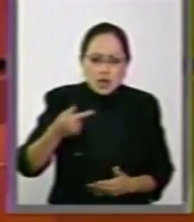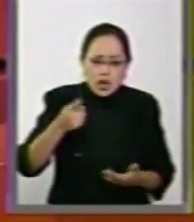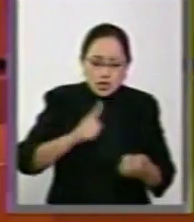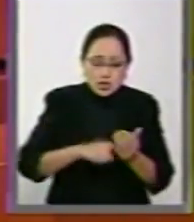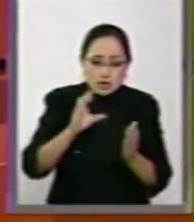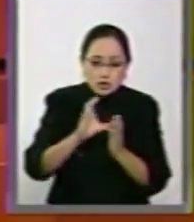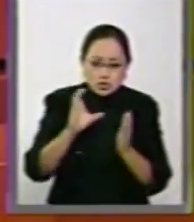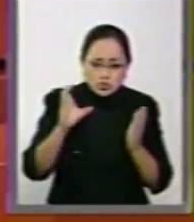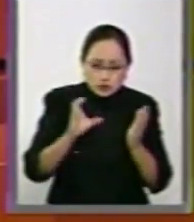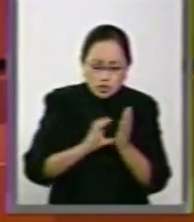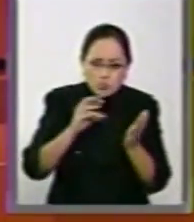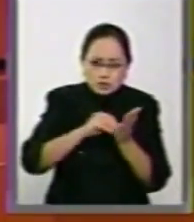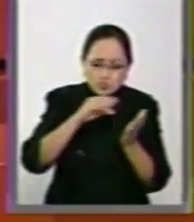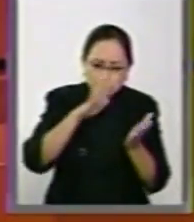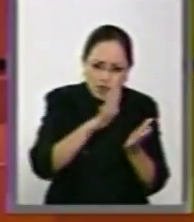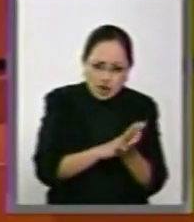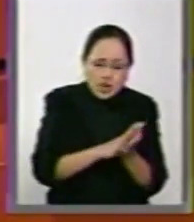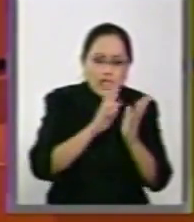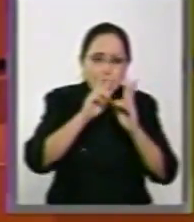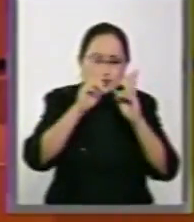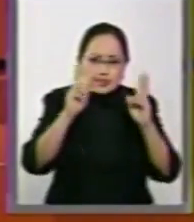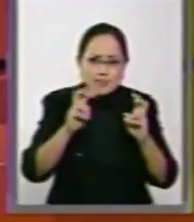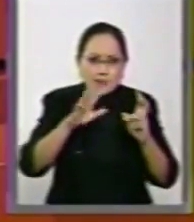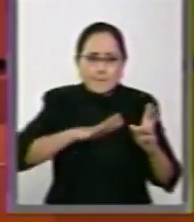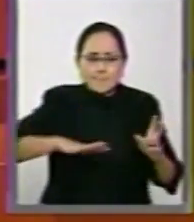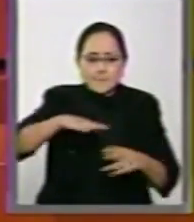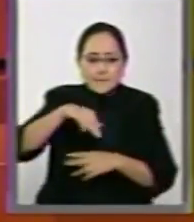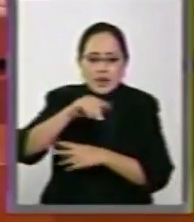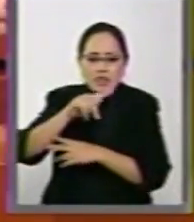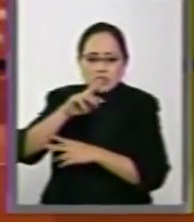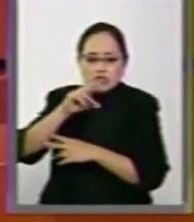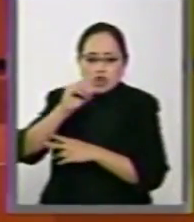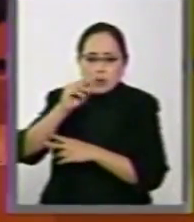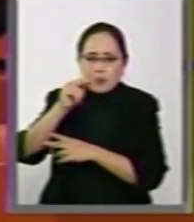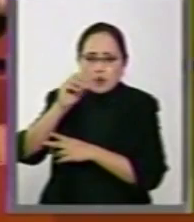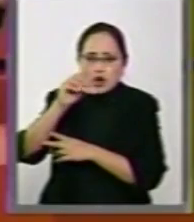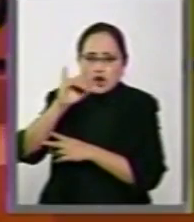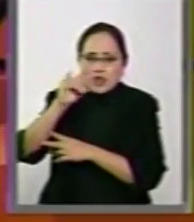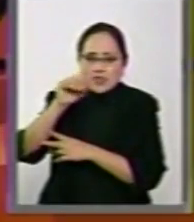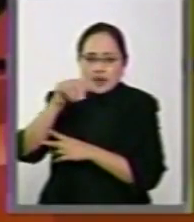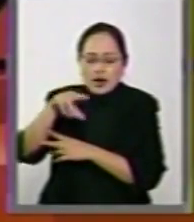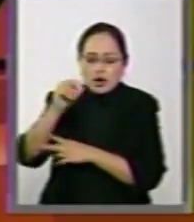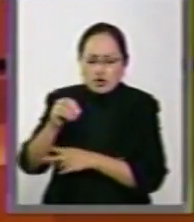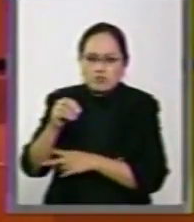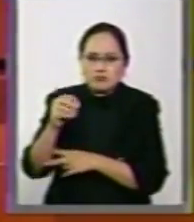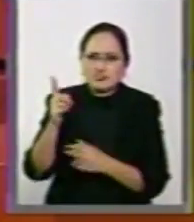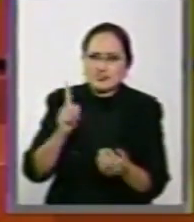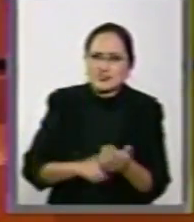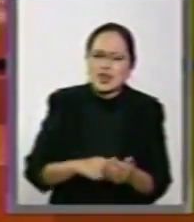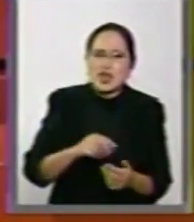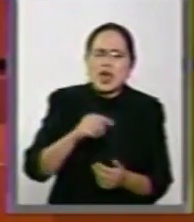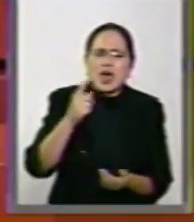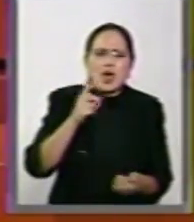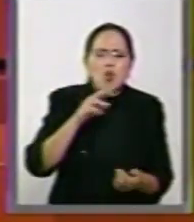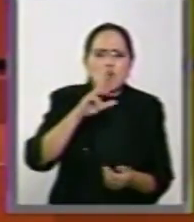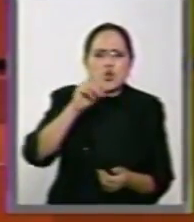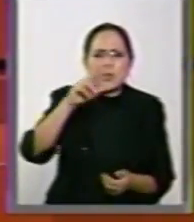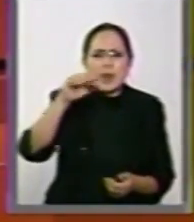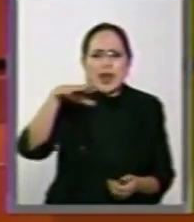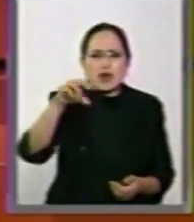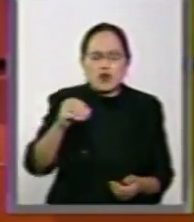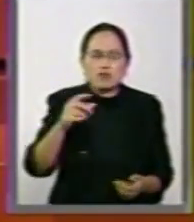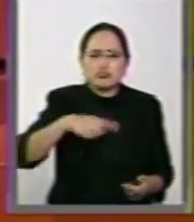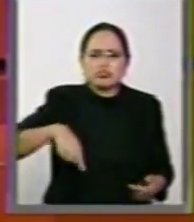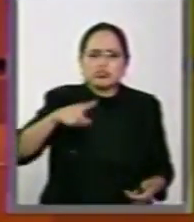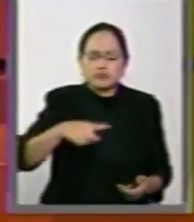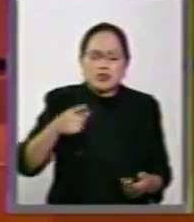Constitución se va a citar el tema metropolitano cuando es un país urbano. Más del 50% de los